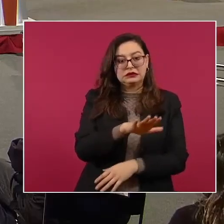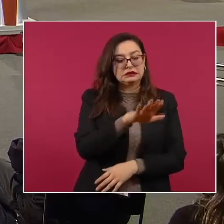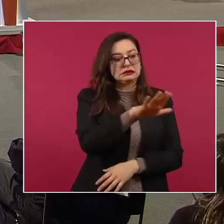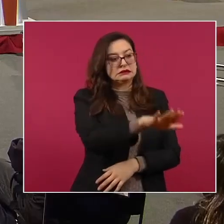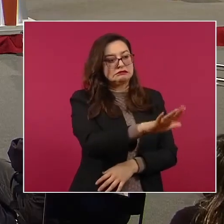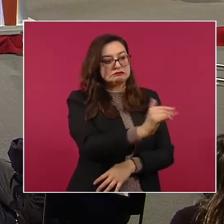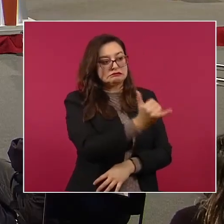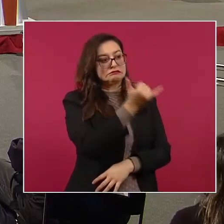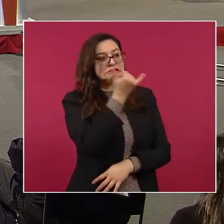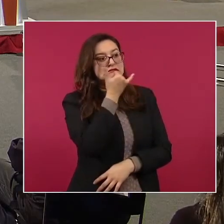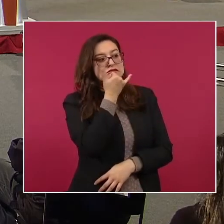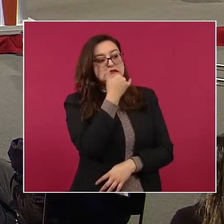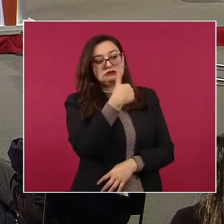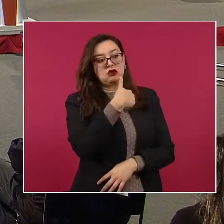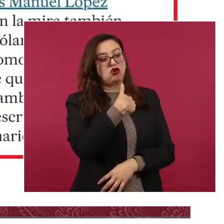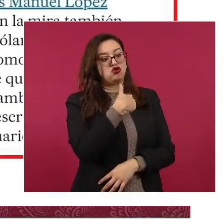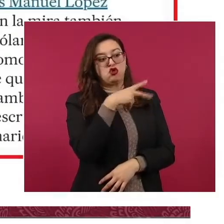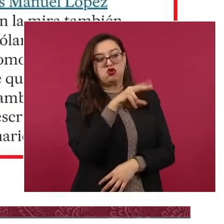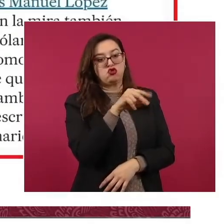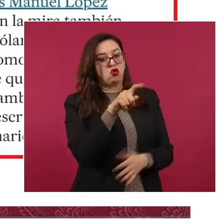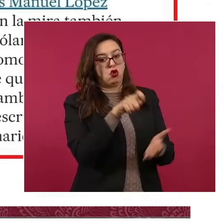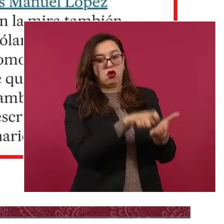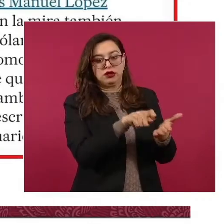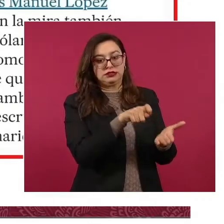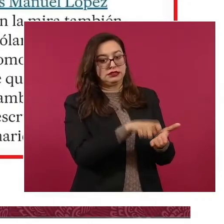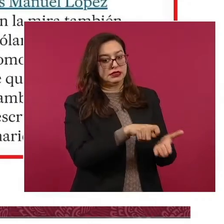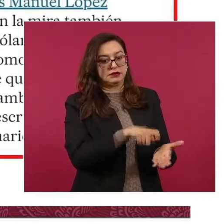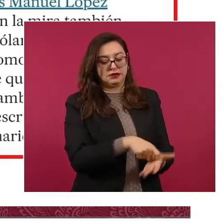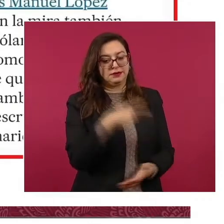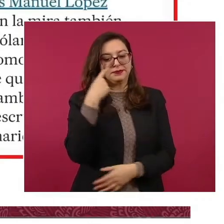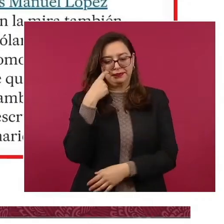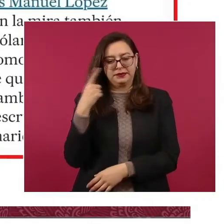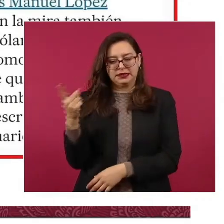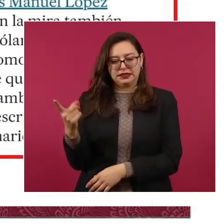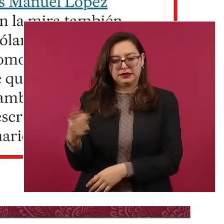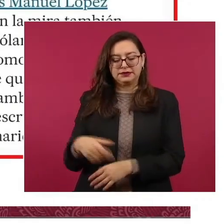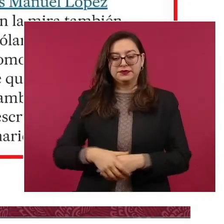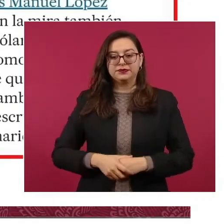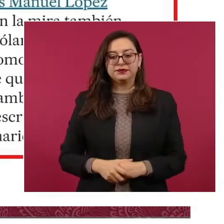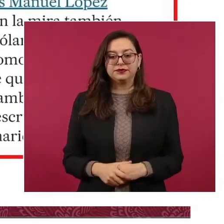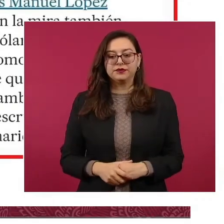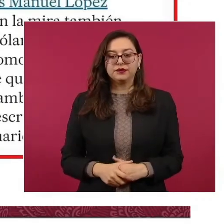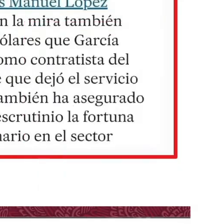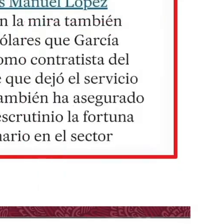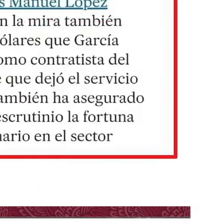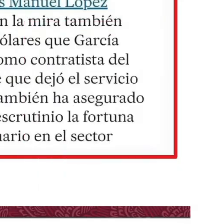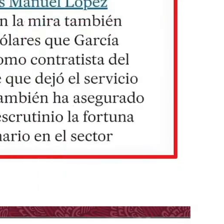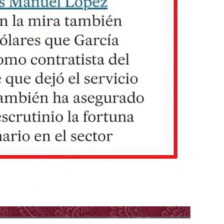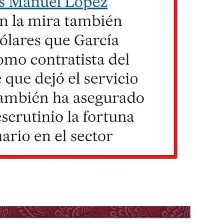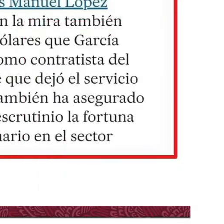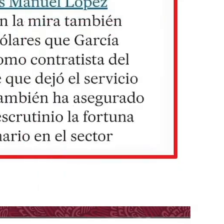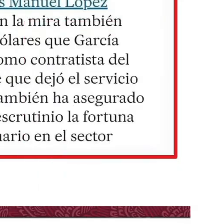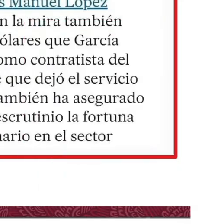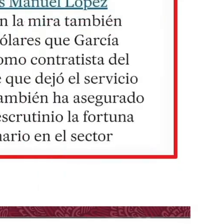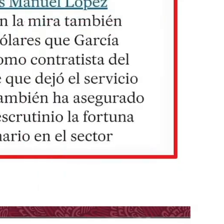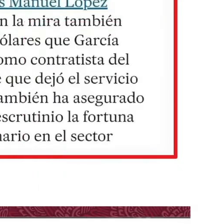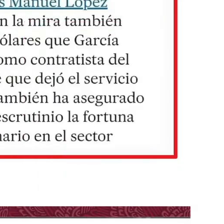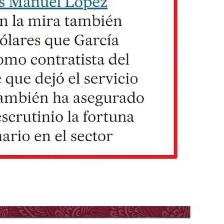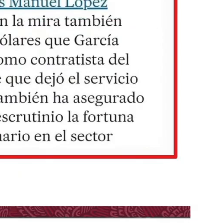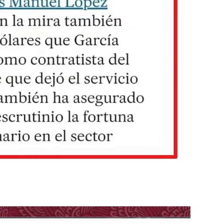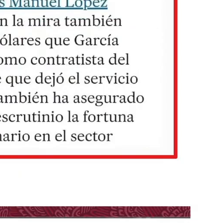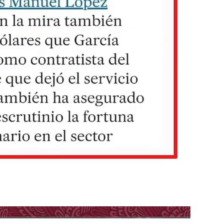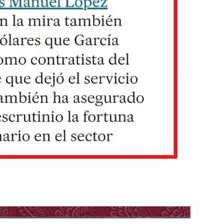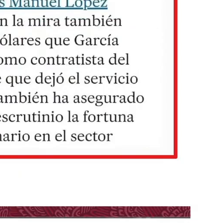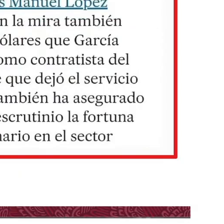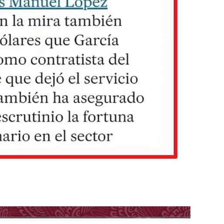no escribí eso en el artículo original en español, he hablado para que lo aclaren los traductores y corrijan ese error.